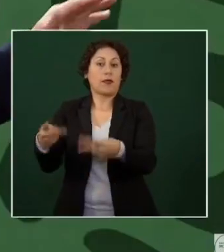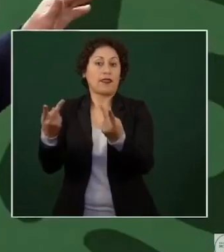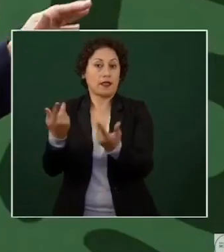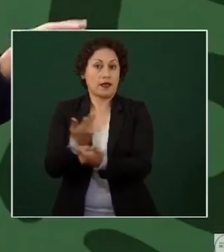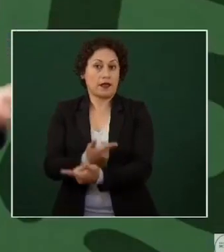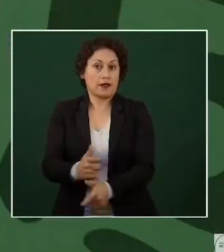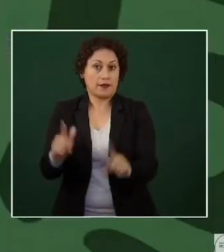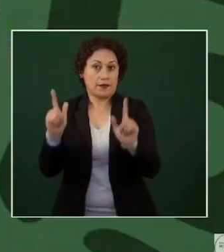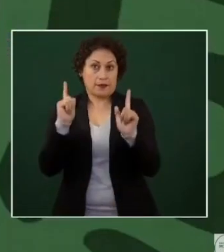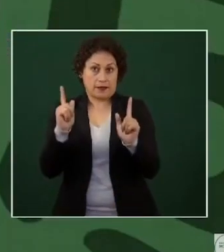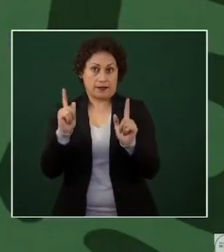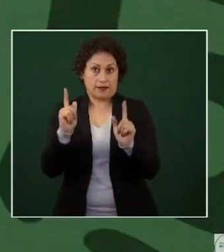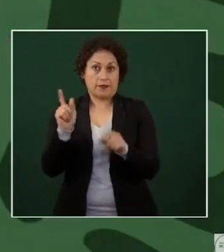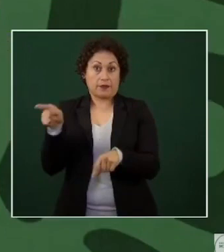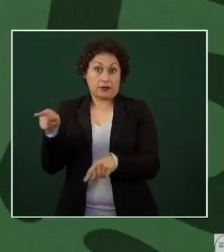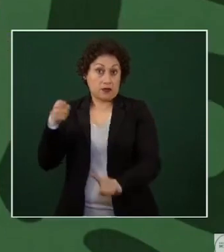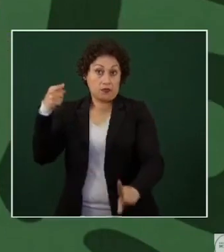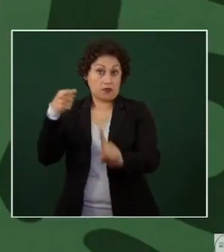Acabar con el ejido.